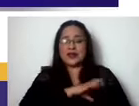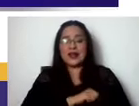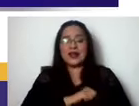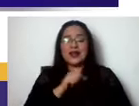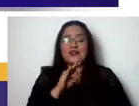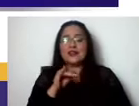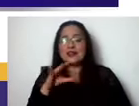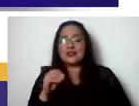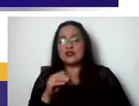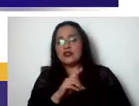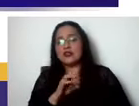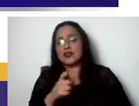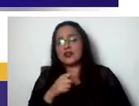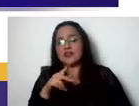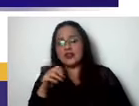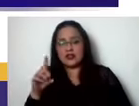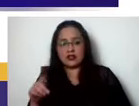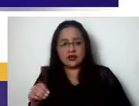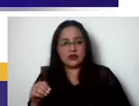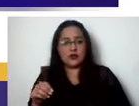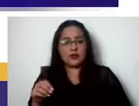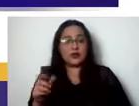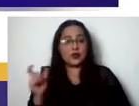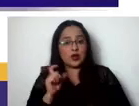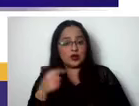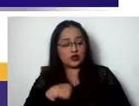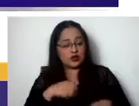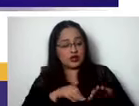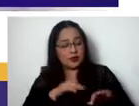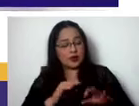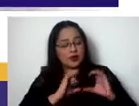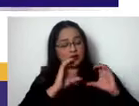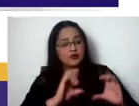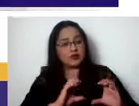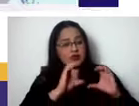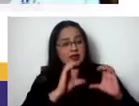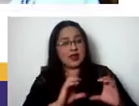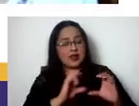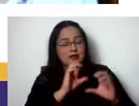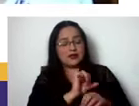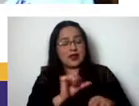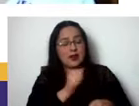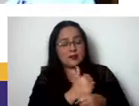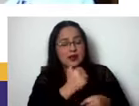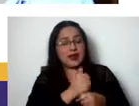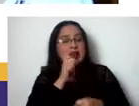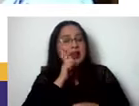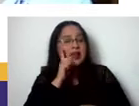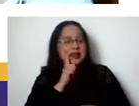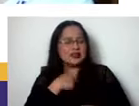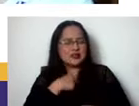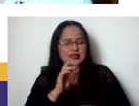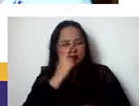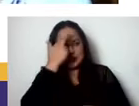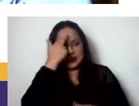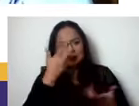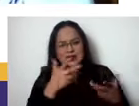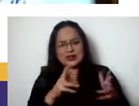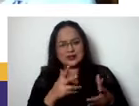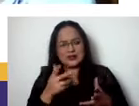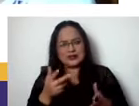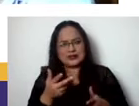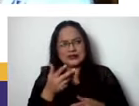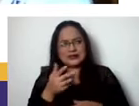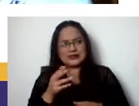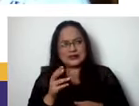algún momento, cuando estaba en trabajo de cuidados, no sé, supongo que leí, no me acuerdo mucho exactamente del proceso, pero me traje a la